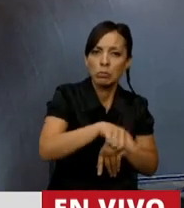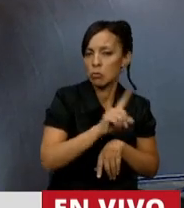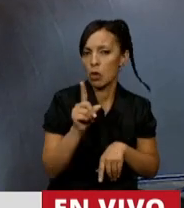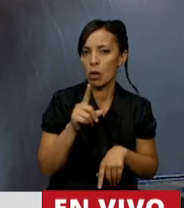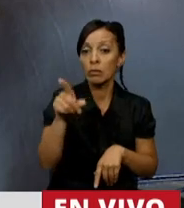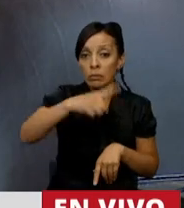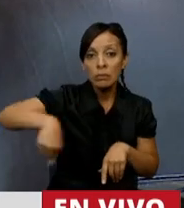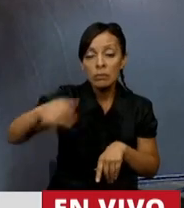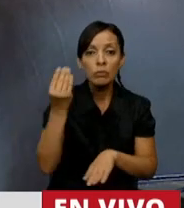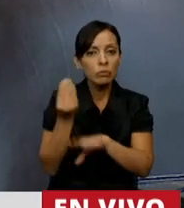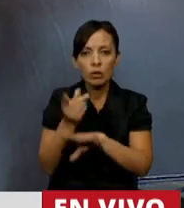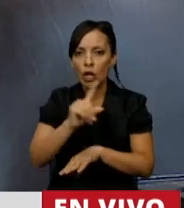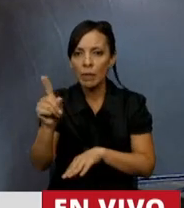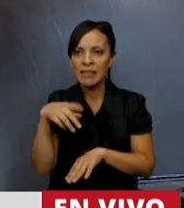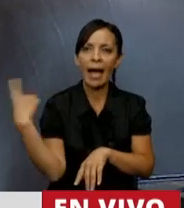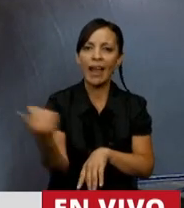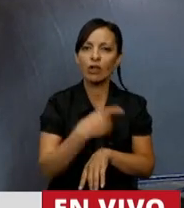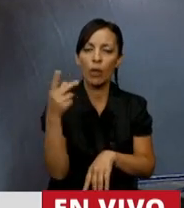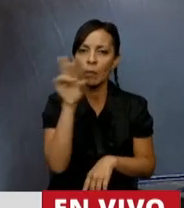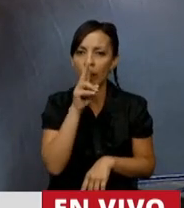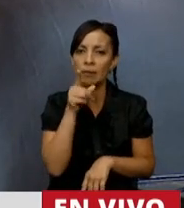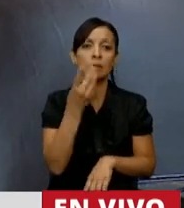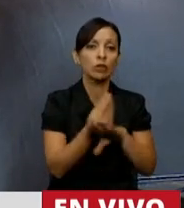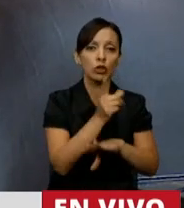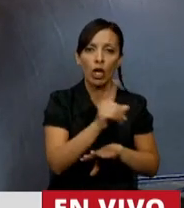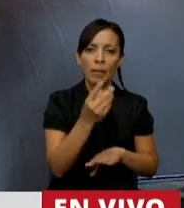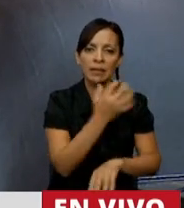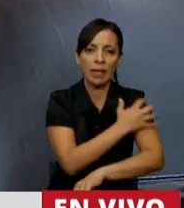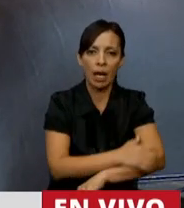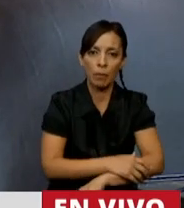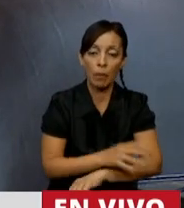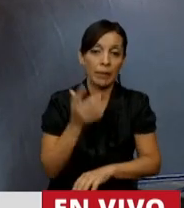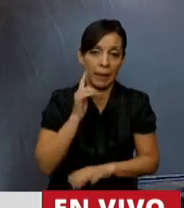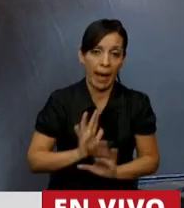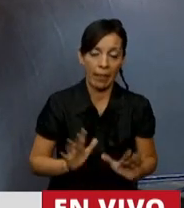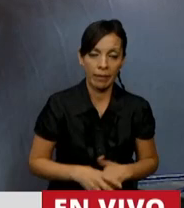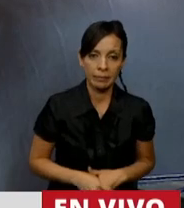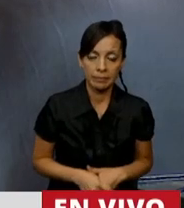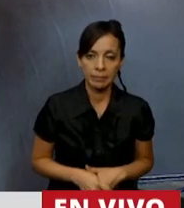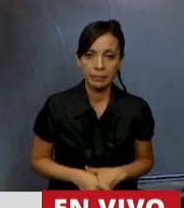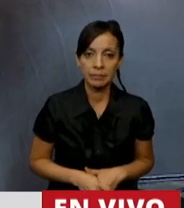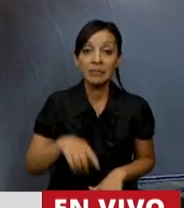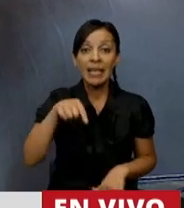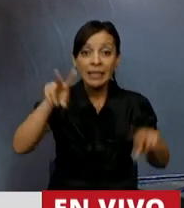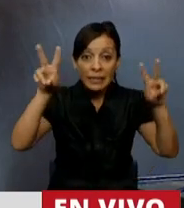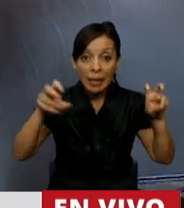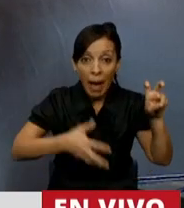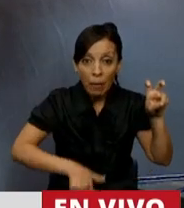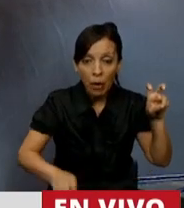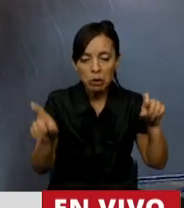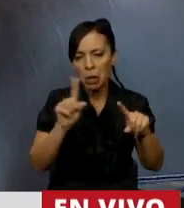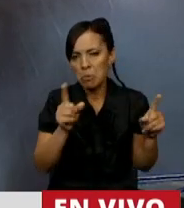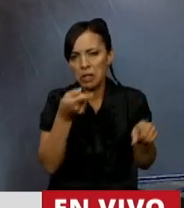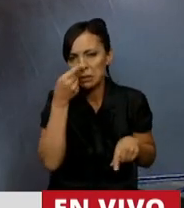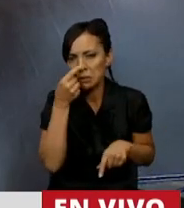ni a todas las mujeres ni representan a los pobres, para nada, les puedo asegurar. Este no es un tema de las agendas